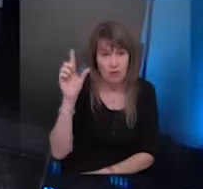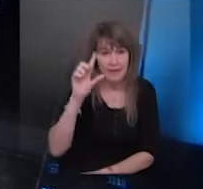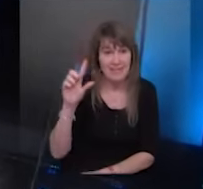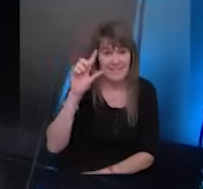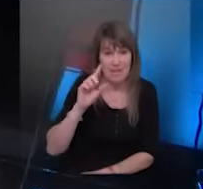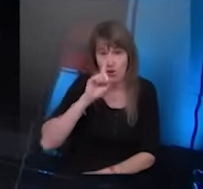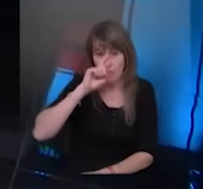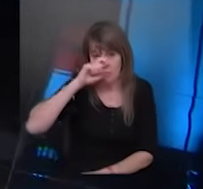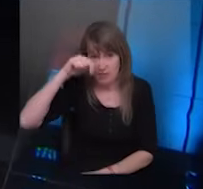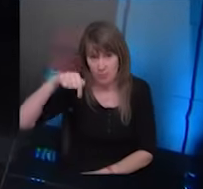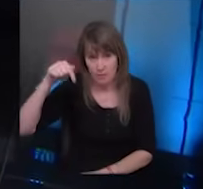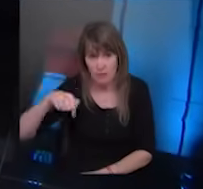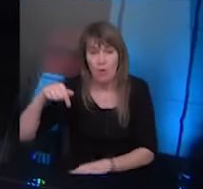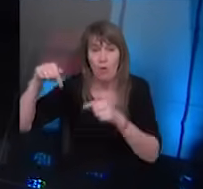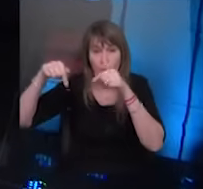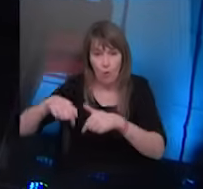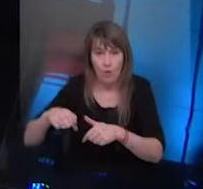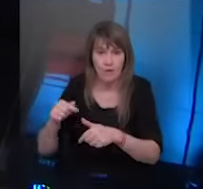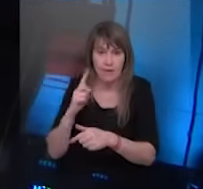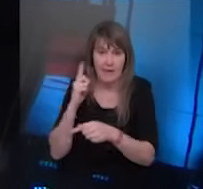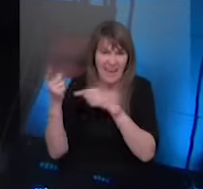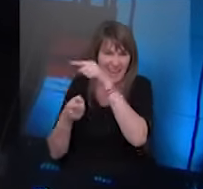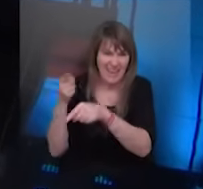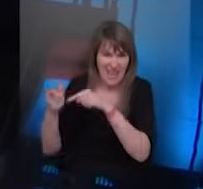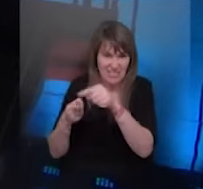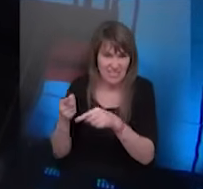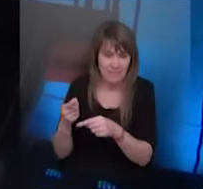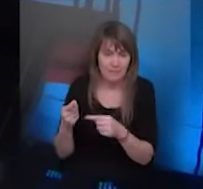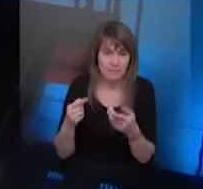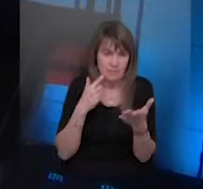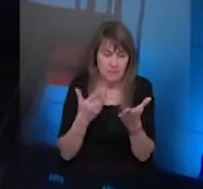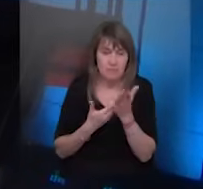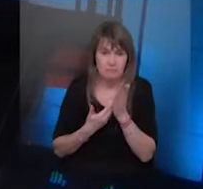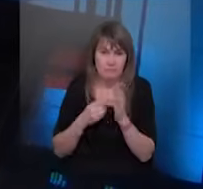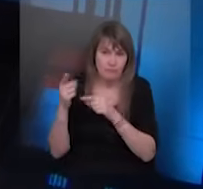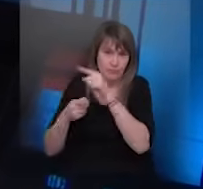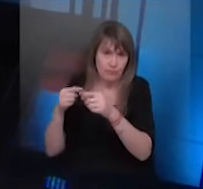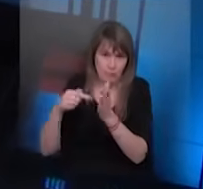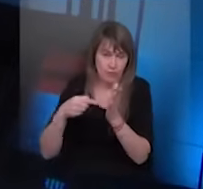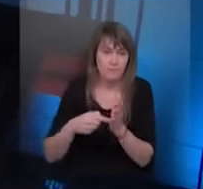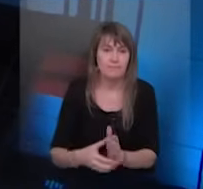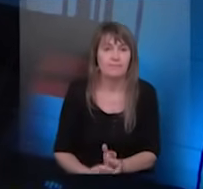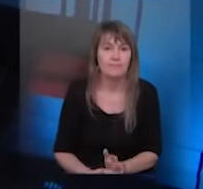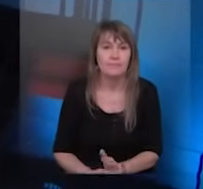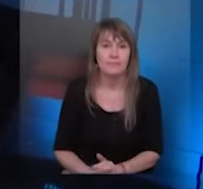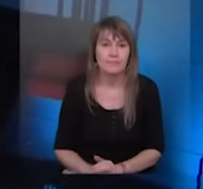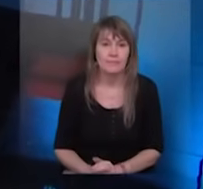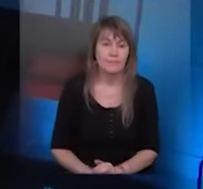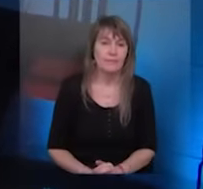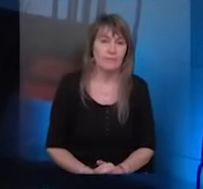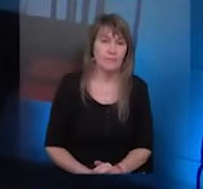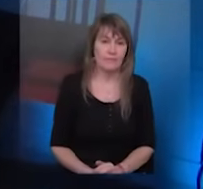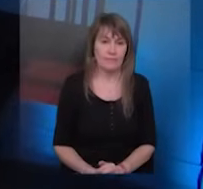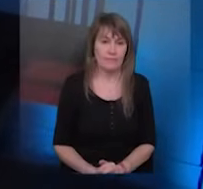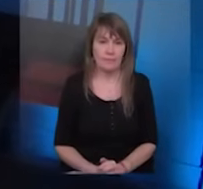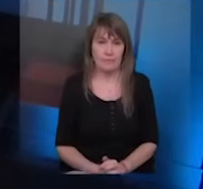Montevideo hoy fue objeto de un scratche de alguna manera porque yo tengo los volantes allí eh Pero además